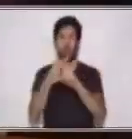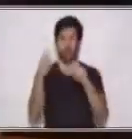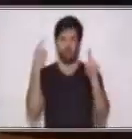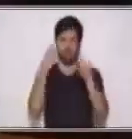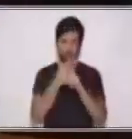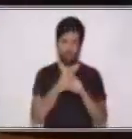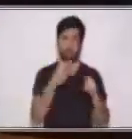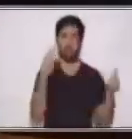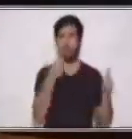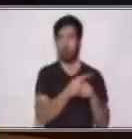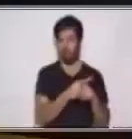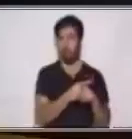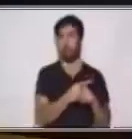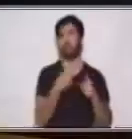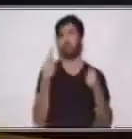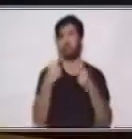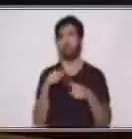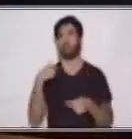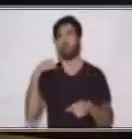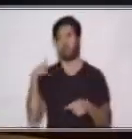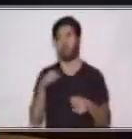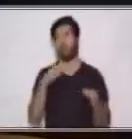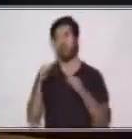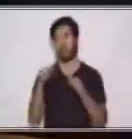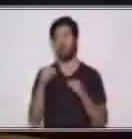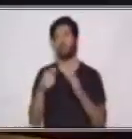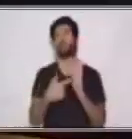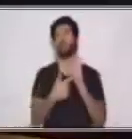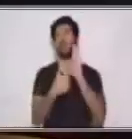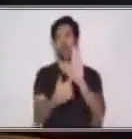letras mayúsculas y vamos a ver algunos